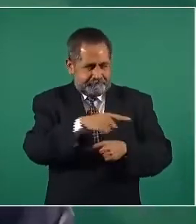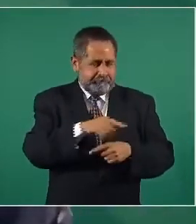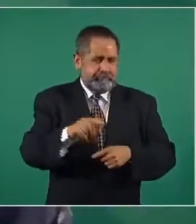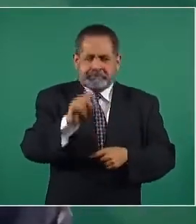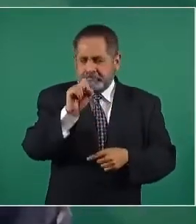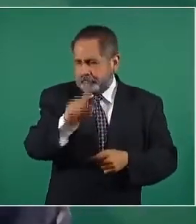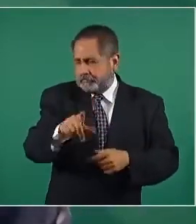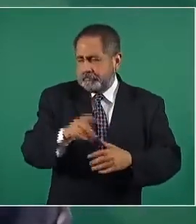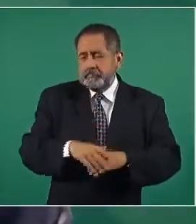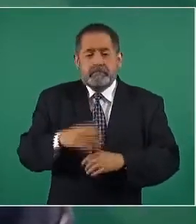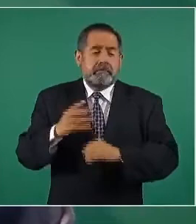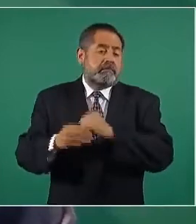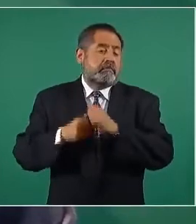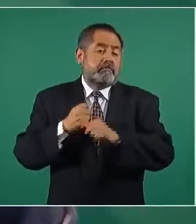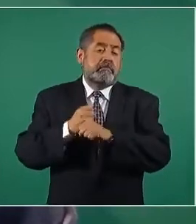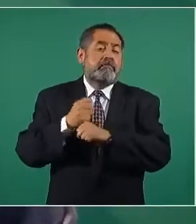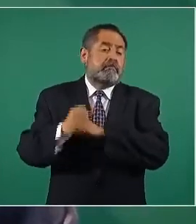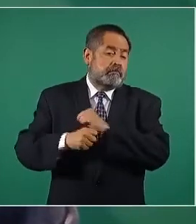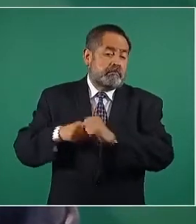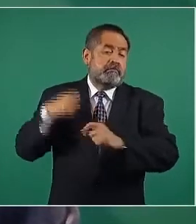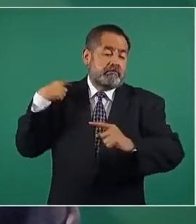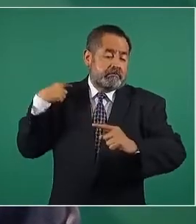se ha padecido